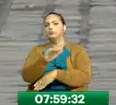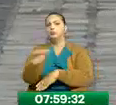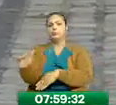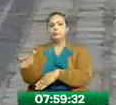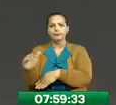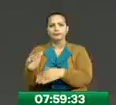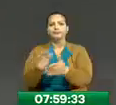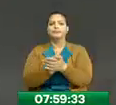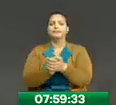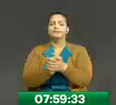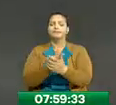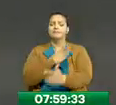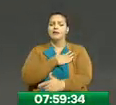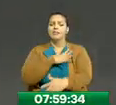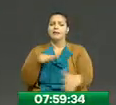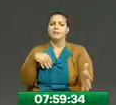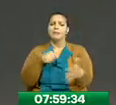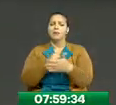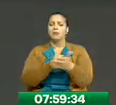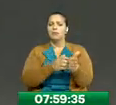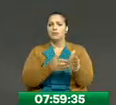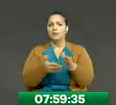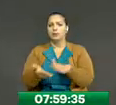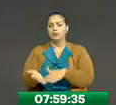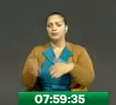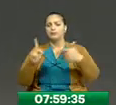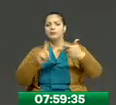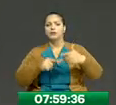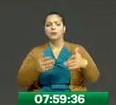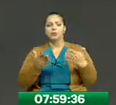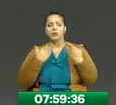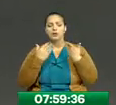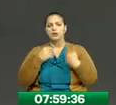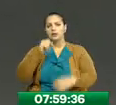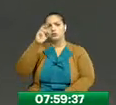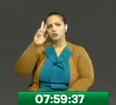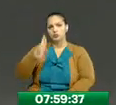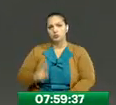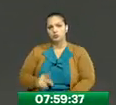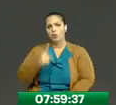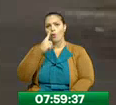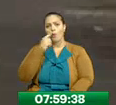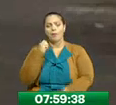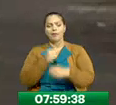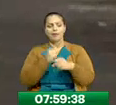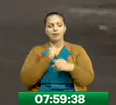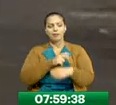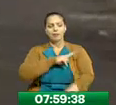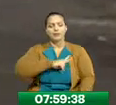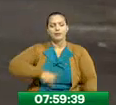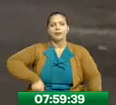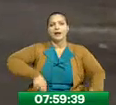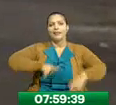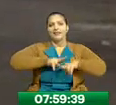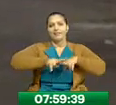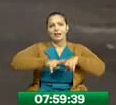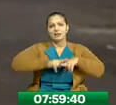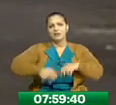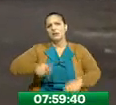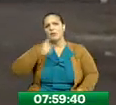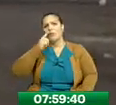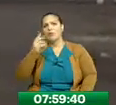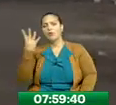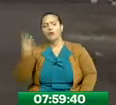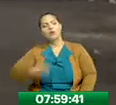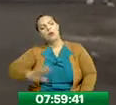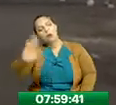Y asesinan con varias puñaladas a un taxista informal en el sur de Guayaquil. Según la policía, los autores del crimen se hicieron pasar